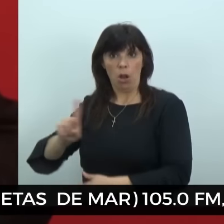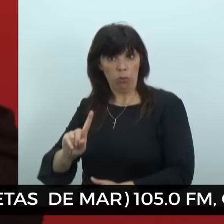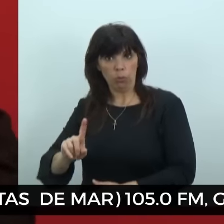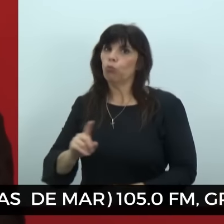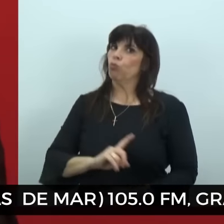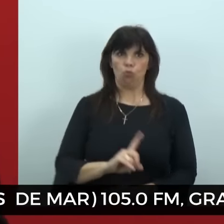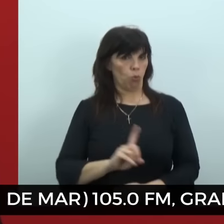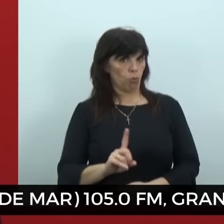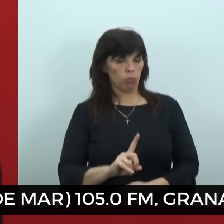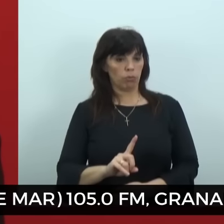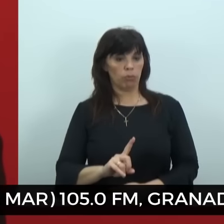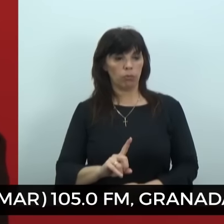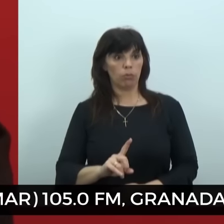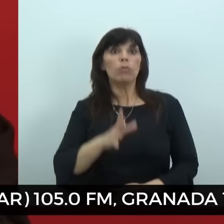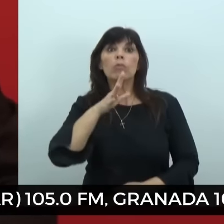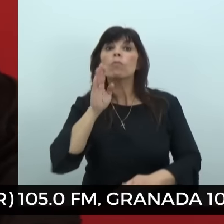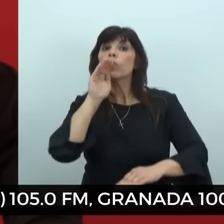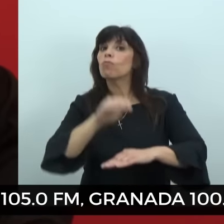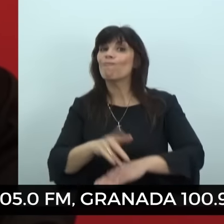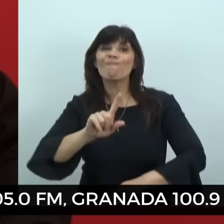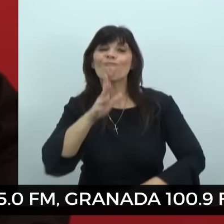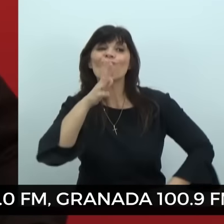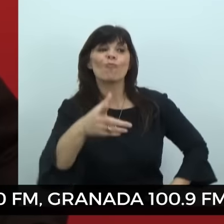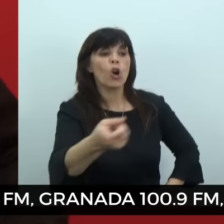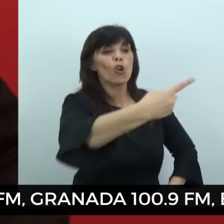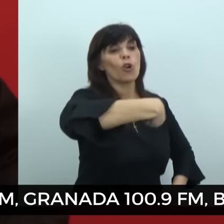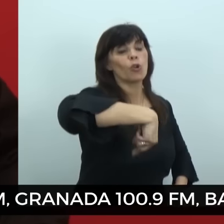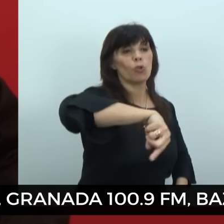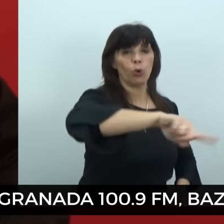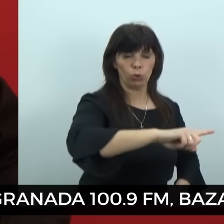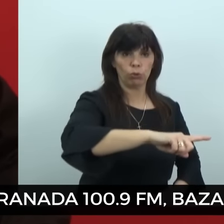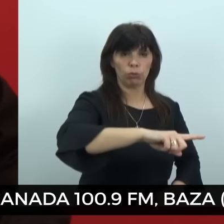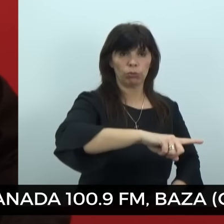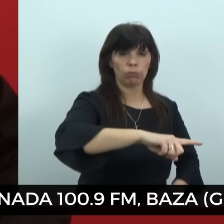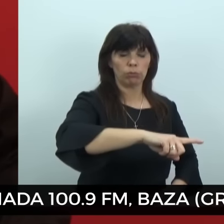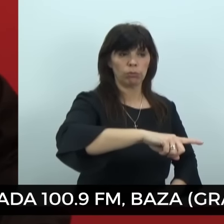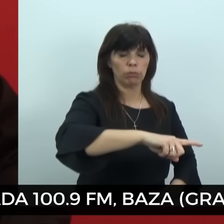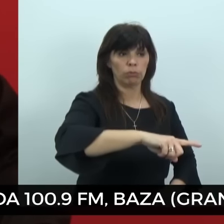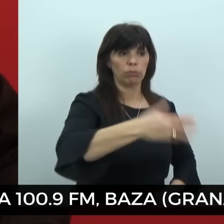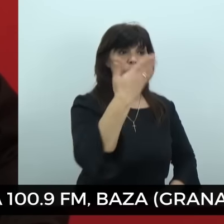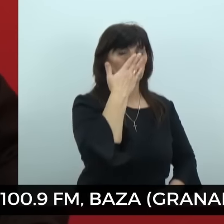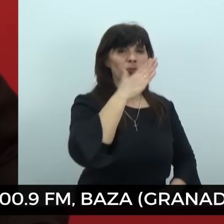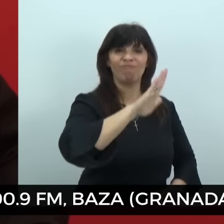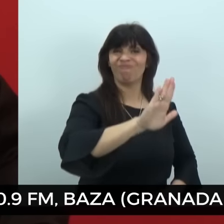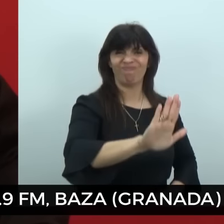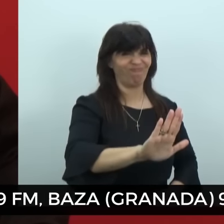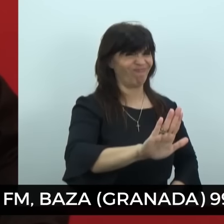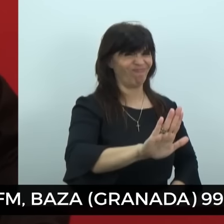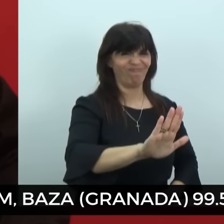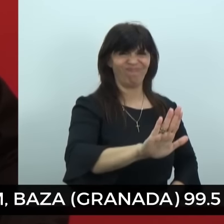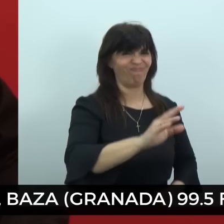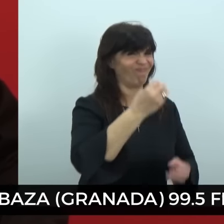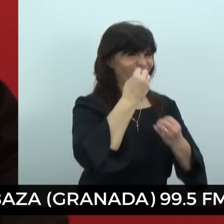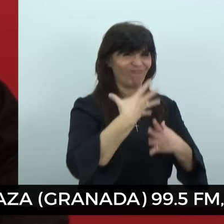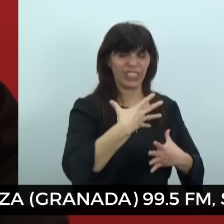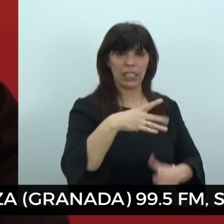sino porque nosotros, algunas veces, no reaccionamos en el momento y de la forma